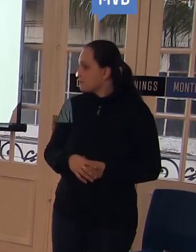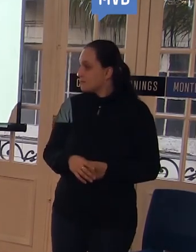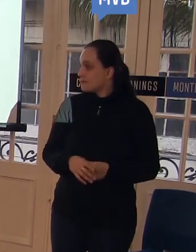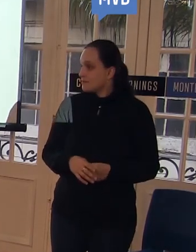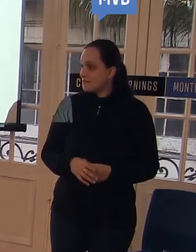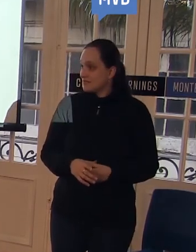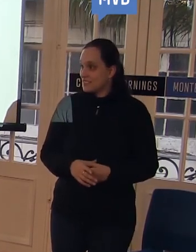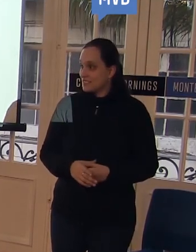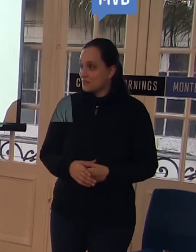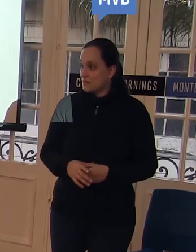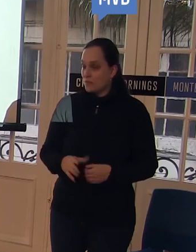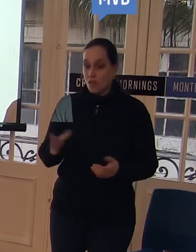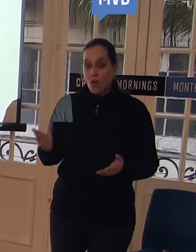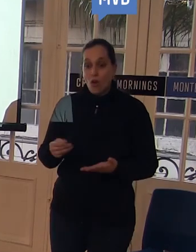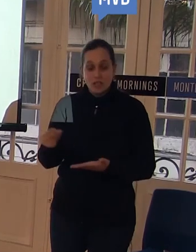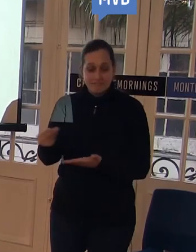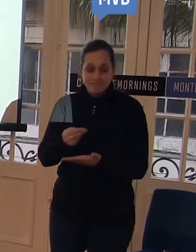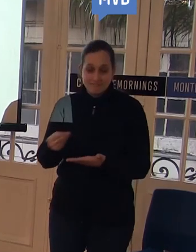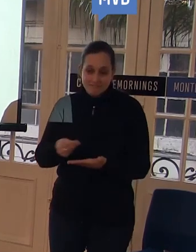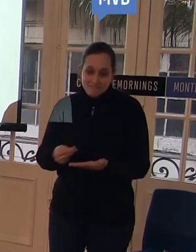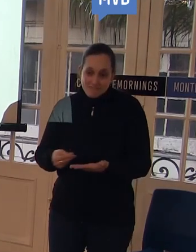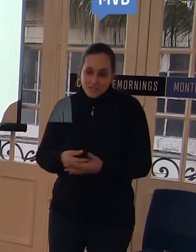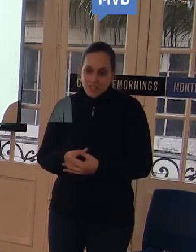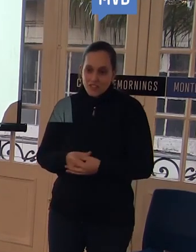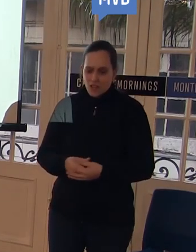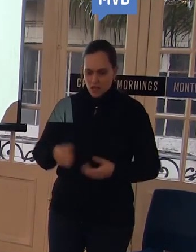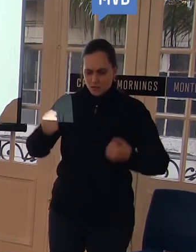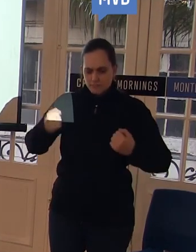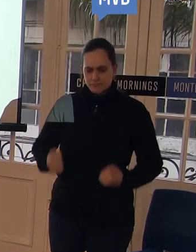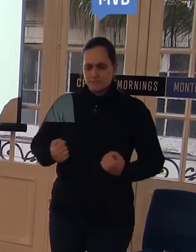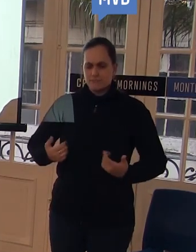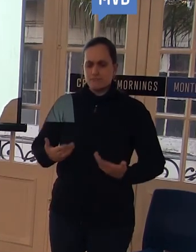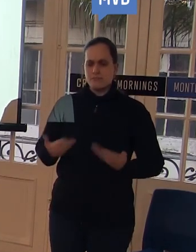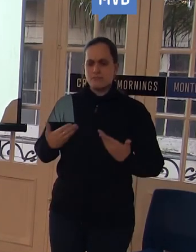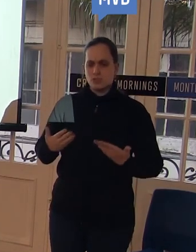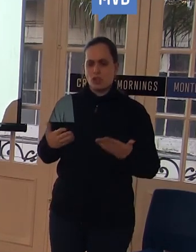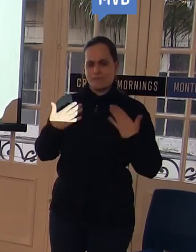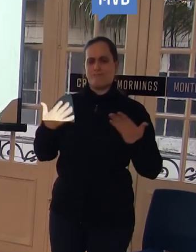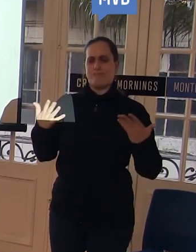hoy soy ilustradora y me paro acá para decirlo.